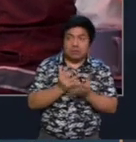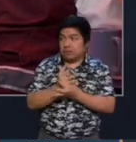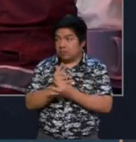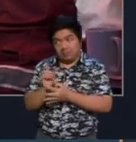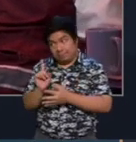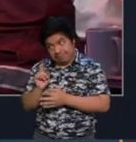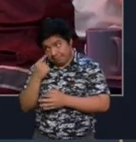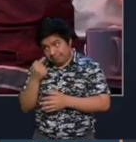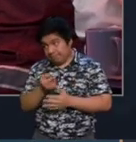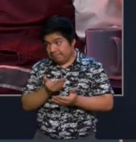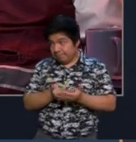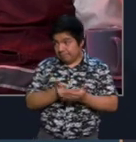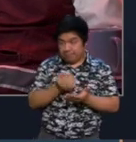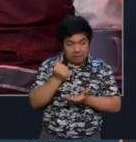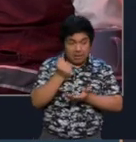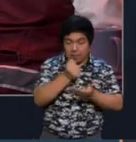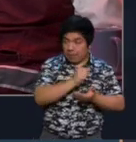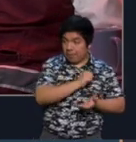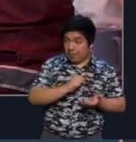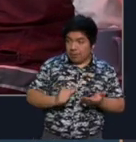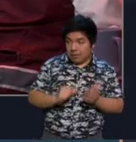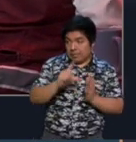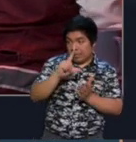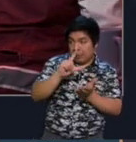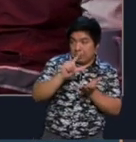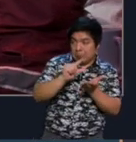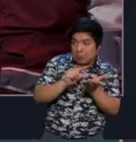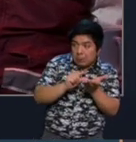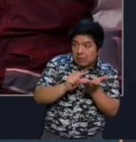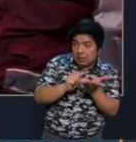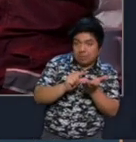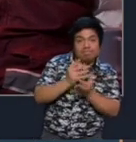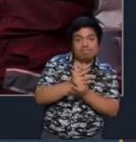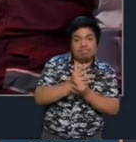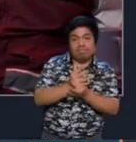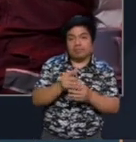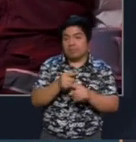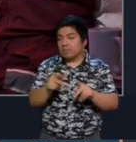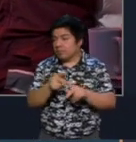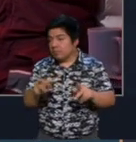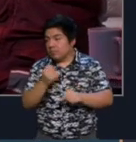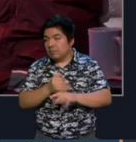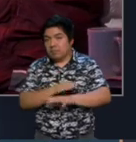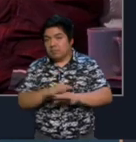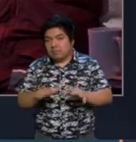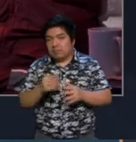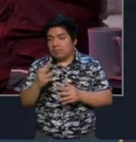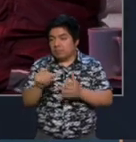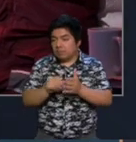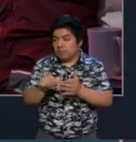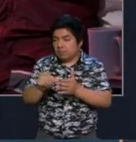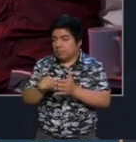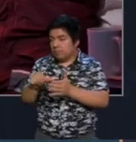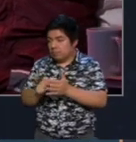querido Sebastián, en términos reales el presupuesto a las alcaldías ha disminuido. No lo digo yo, lo dice la cuenta pública y los informes trimestrales que publica el